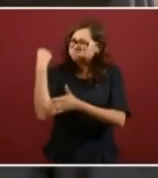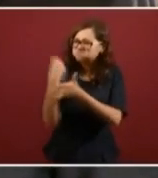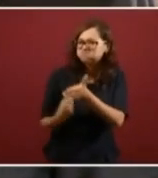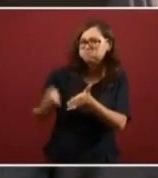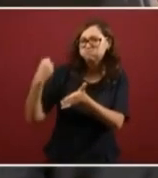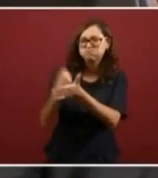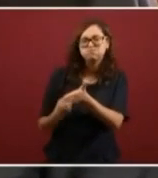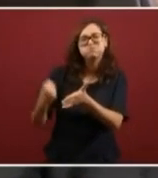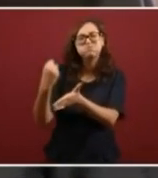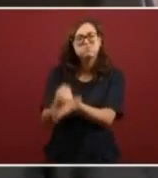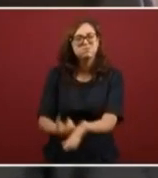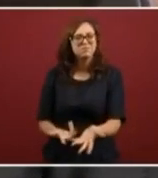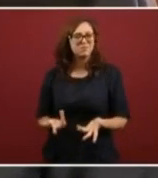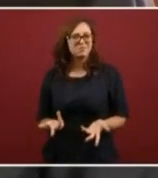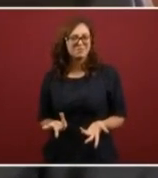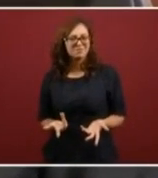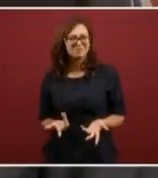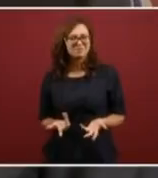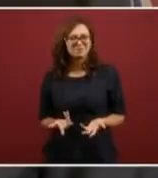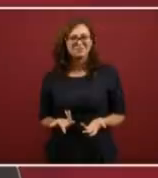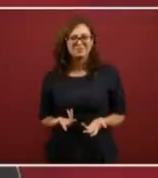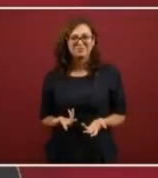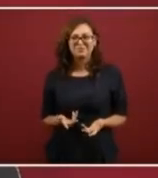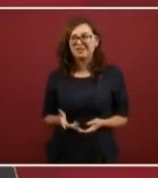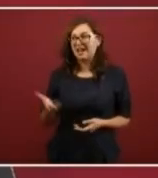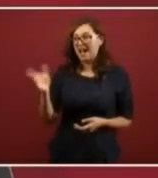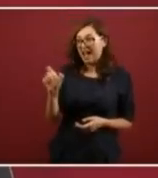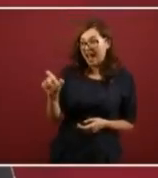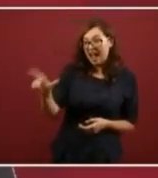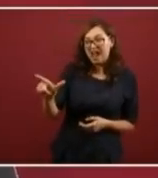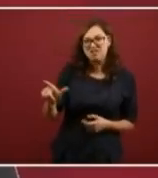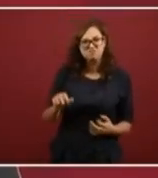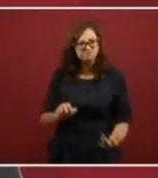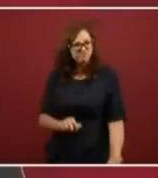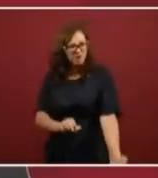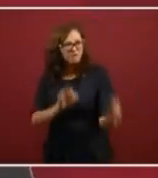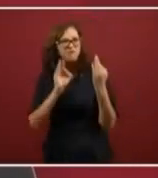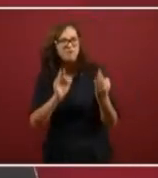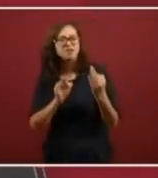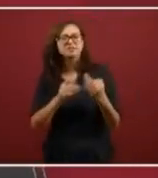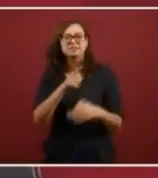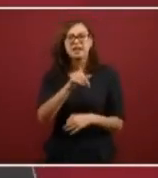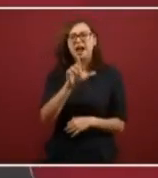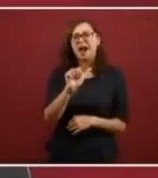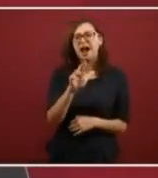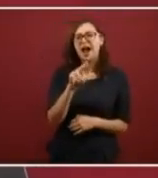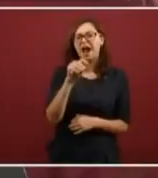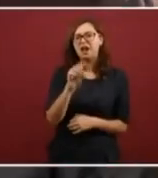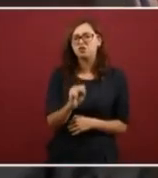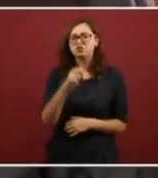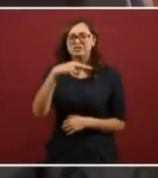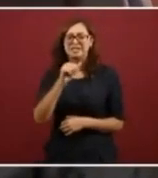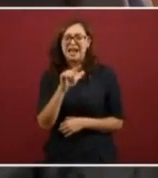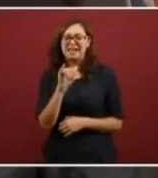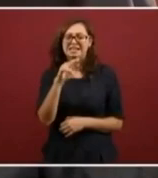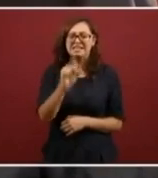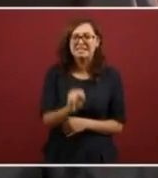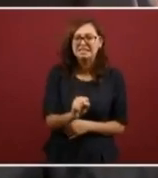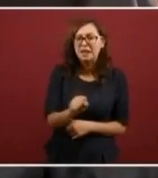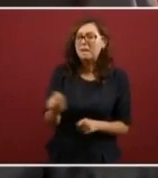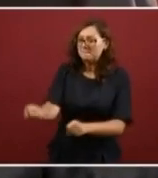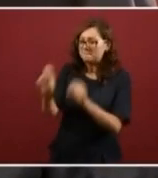pues fue el que enfrentó a Carlos Salinas y padeció de un fraude